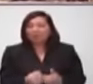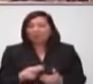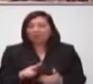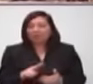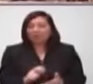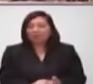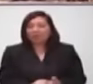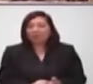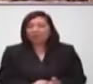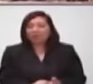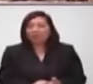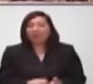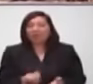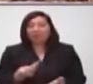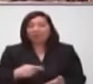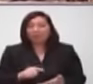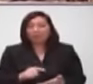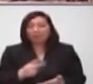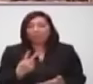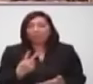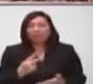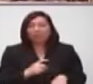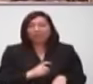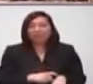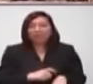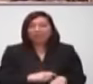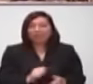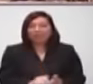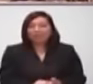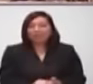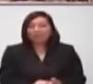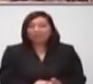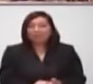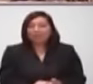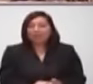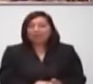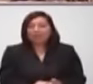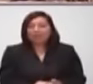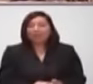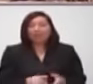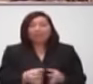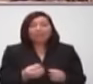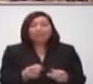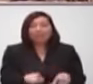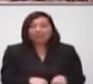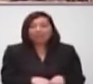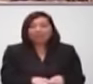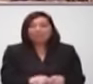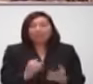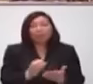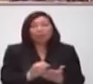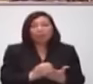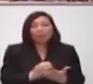incrementos en el peaje en dos tiempos precisos, especificados también en el